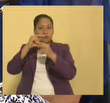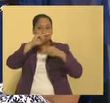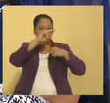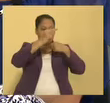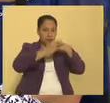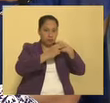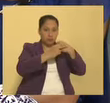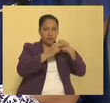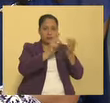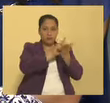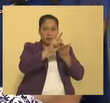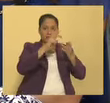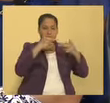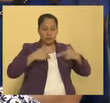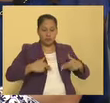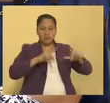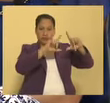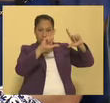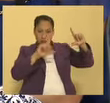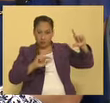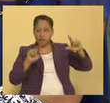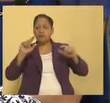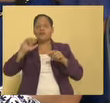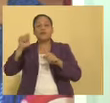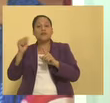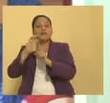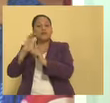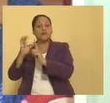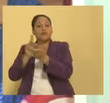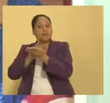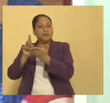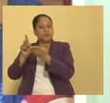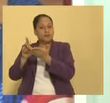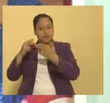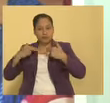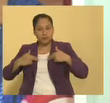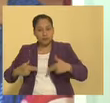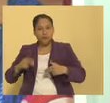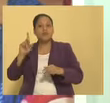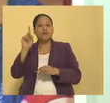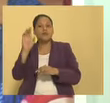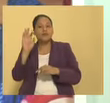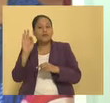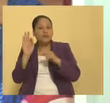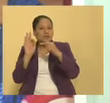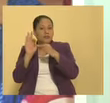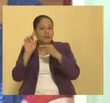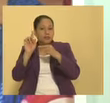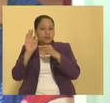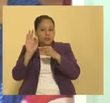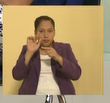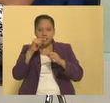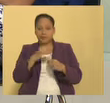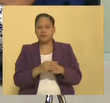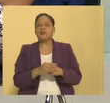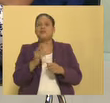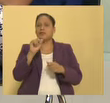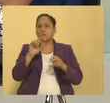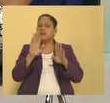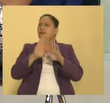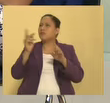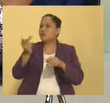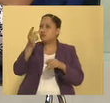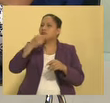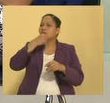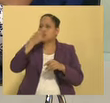Derechos Humanos y la Comisión de Derechos Humanos del Distrito Federal. Estamos hablando del Distrito Federal. Yo tengo una pregunta rápida en cuestión de adultos